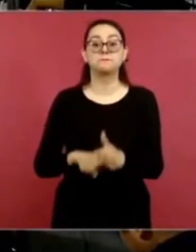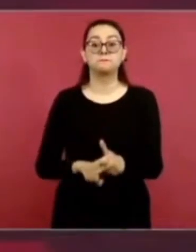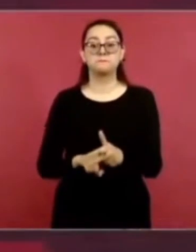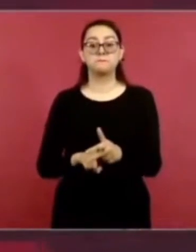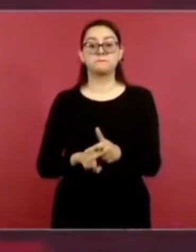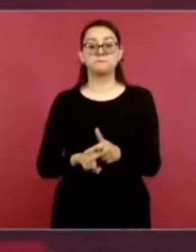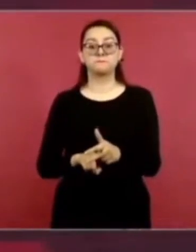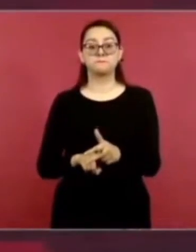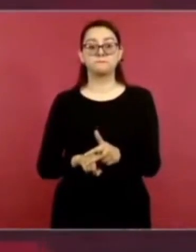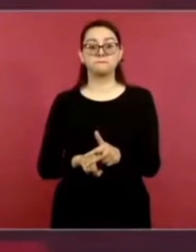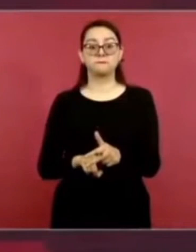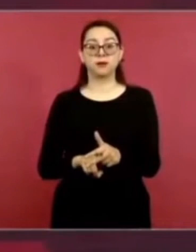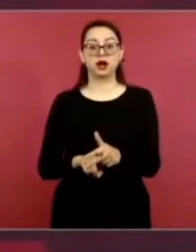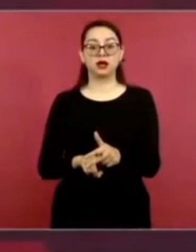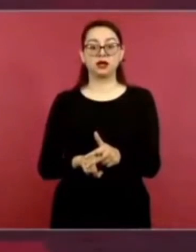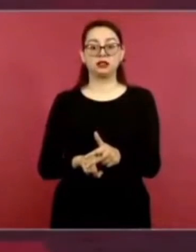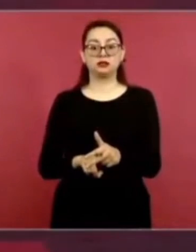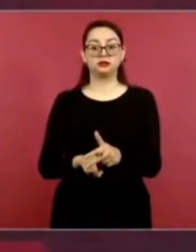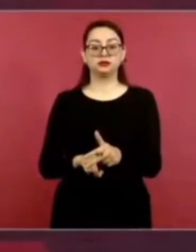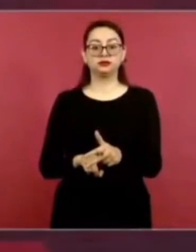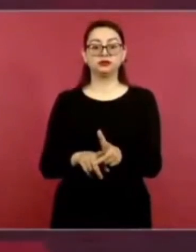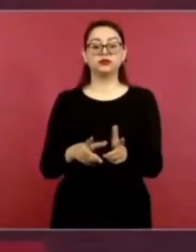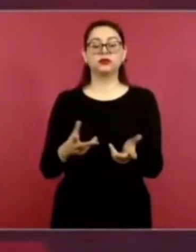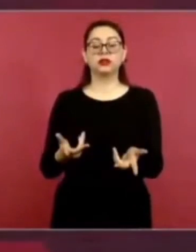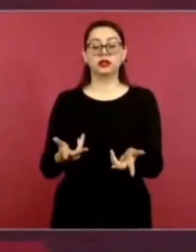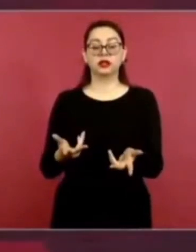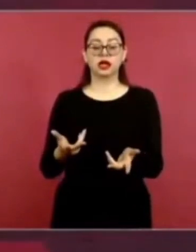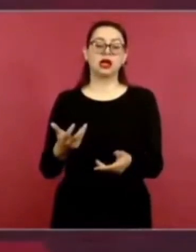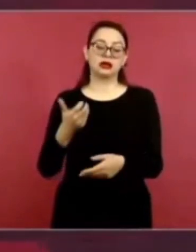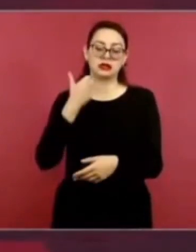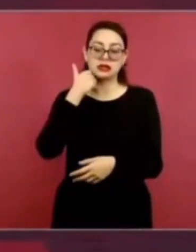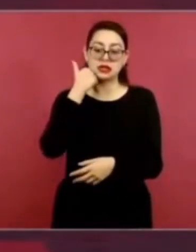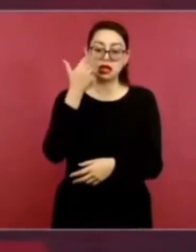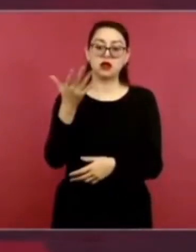Incluso quiero aprovechar para agradecer aquí